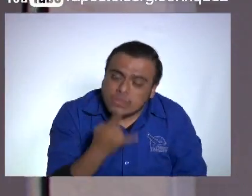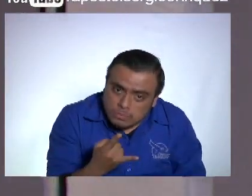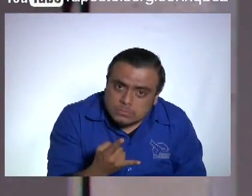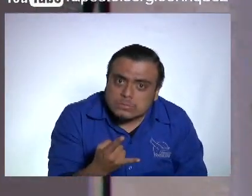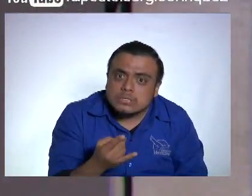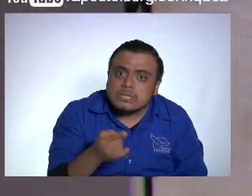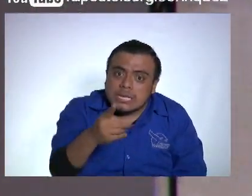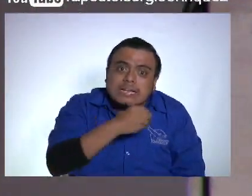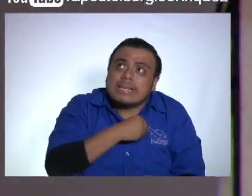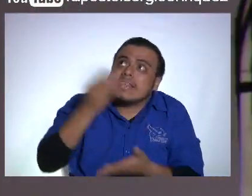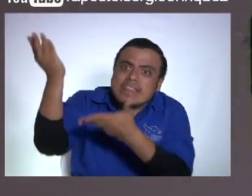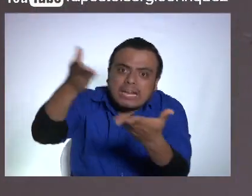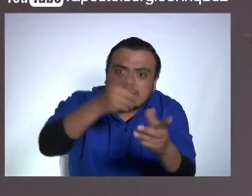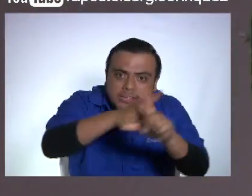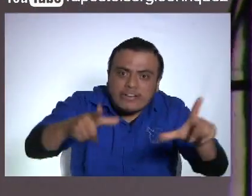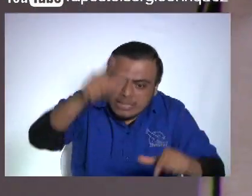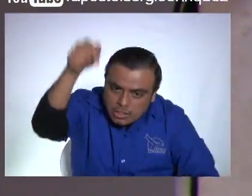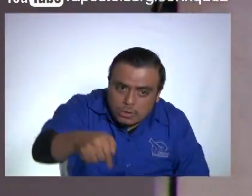noche.